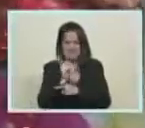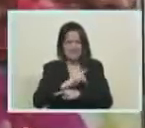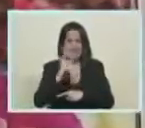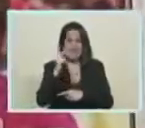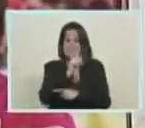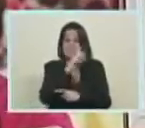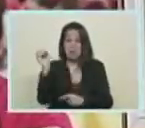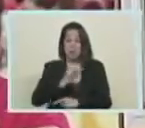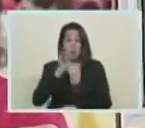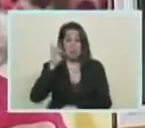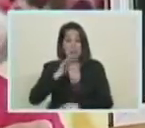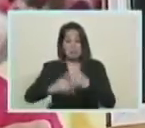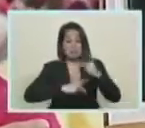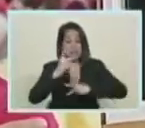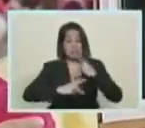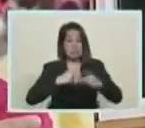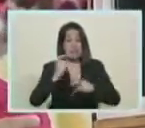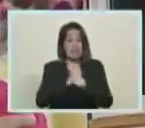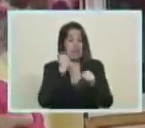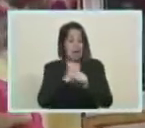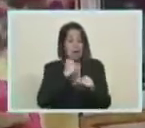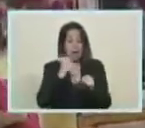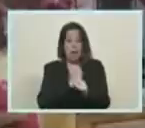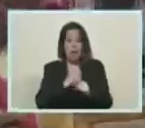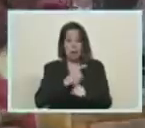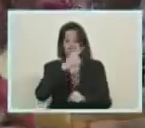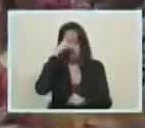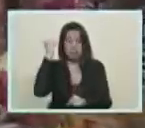100%, sus refinerías al 100%.